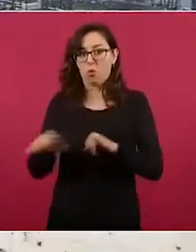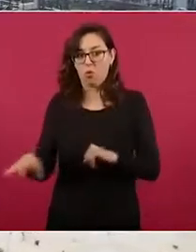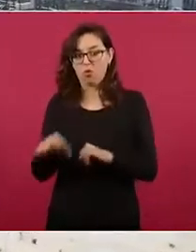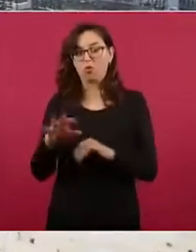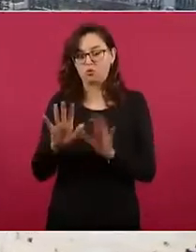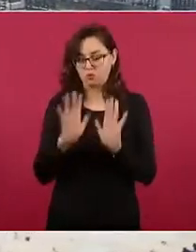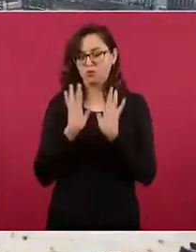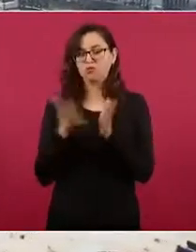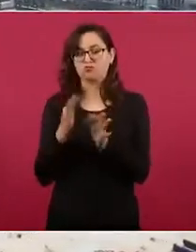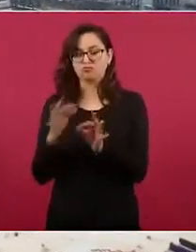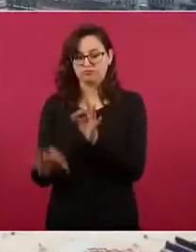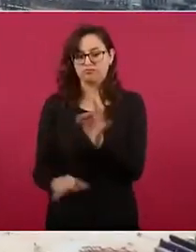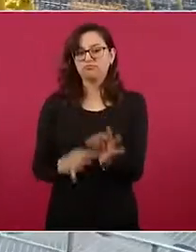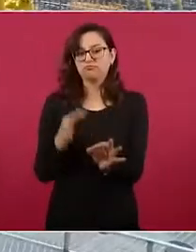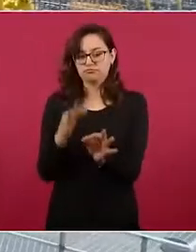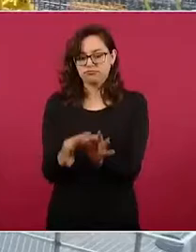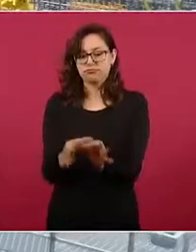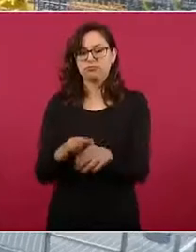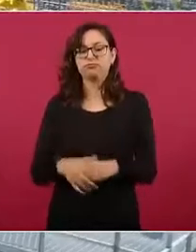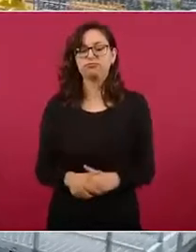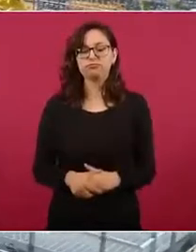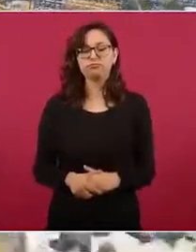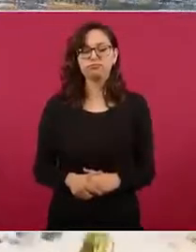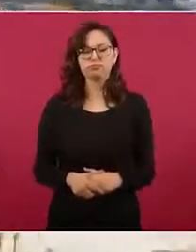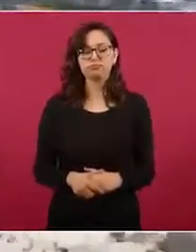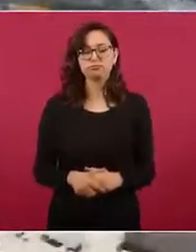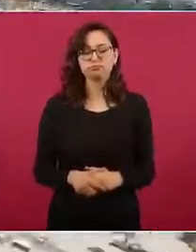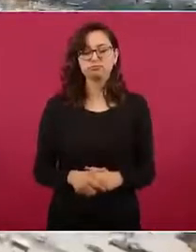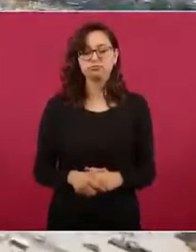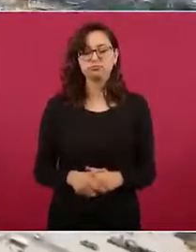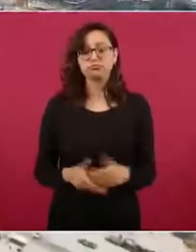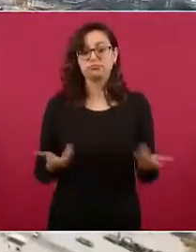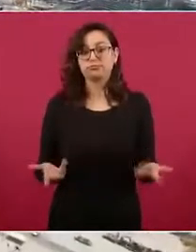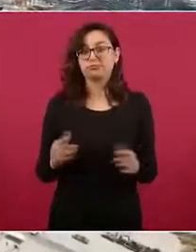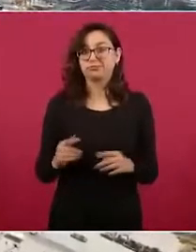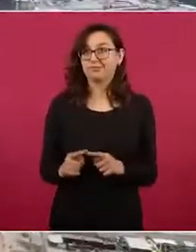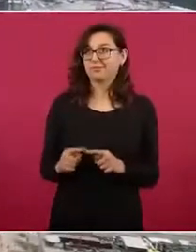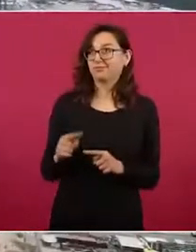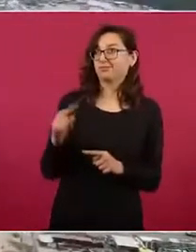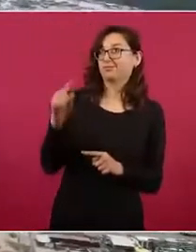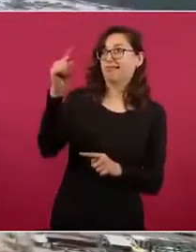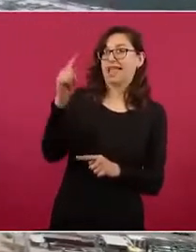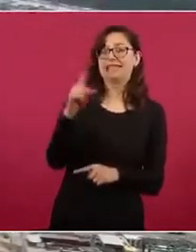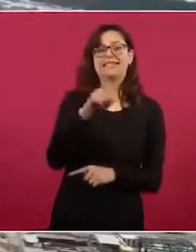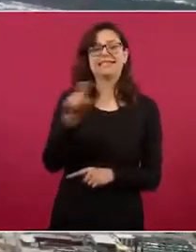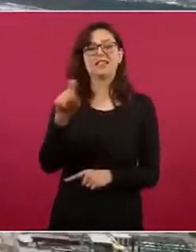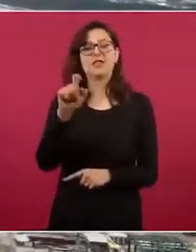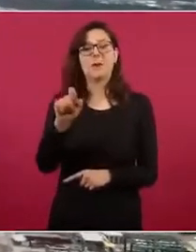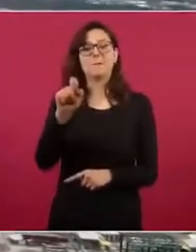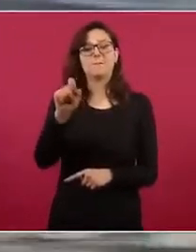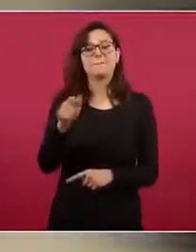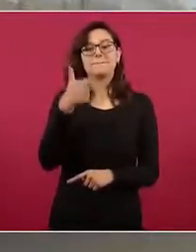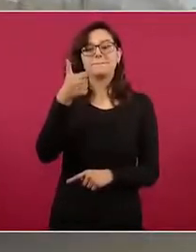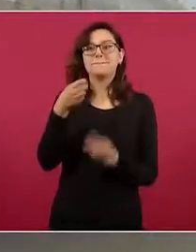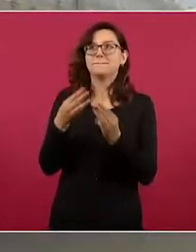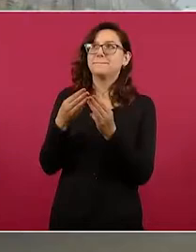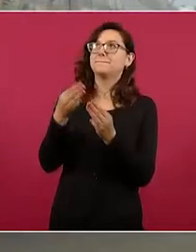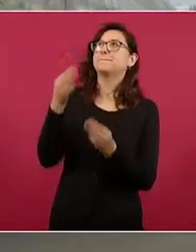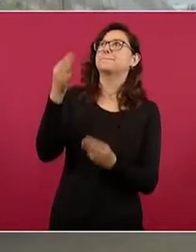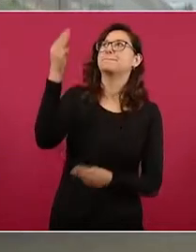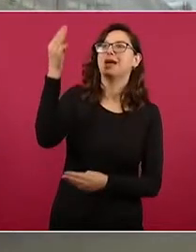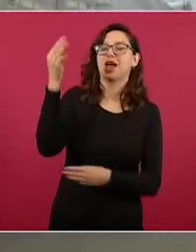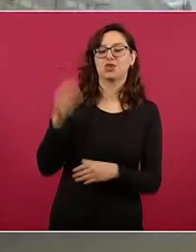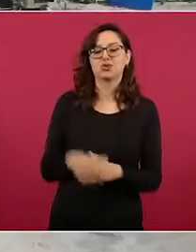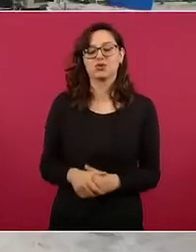torre de barrenado de la mesa 3 de los tambores de coque, estableciendo una altura de 126 metros en su estructura. En la planta